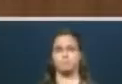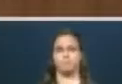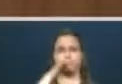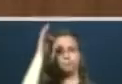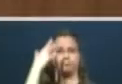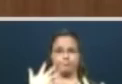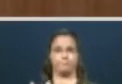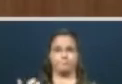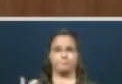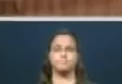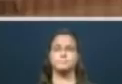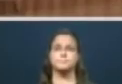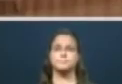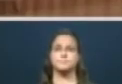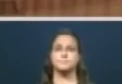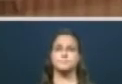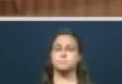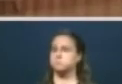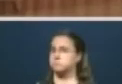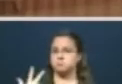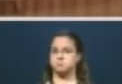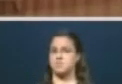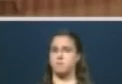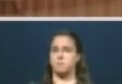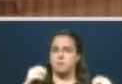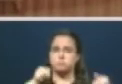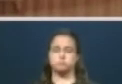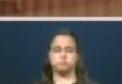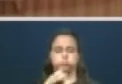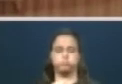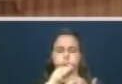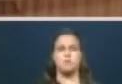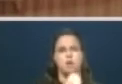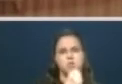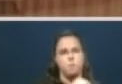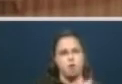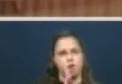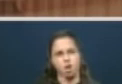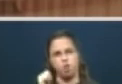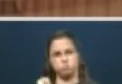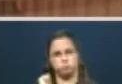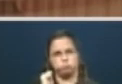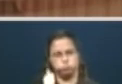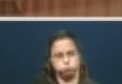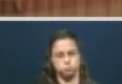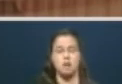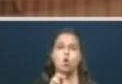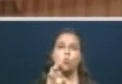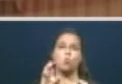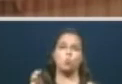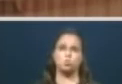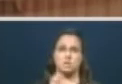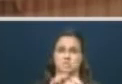procuradores concluye aquí la exposición de las principales líneas de trabajo que viene desarrollando la junta